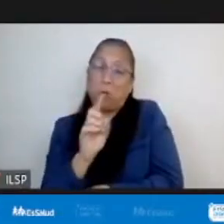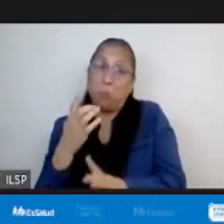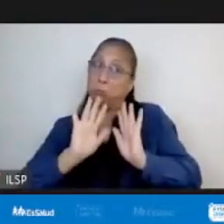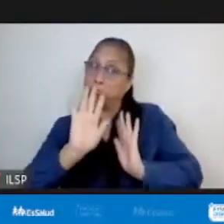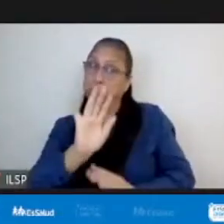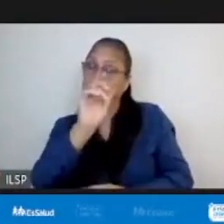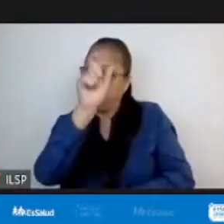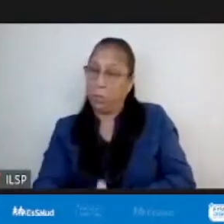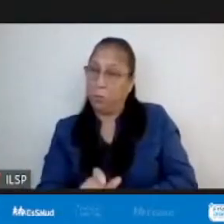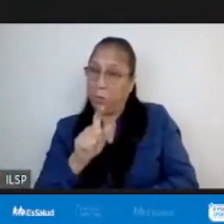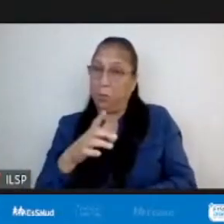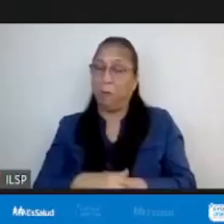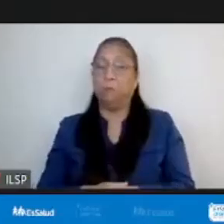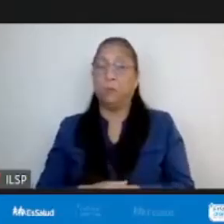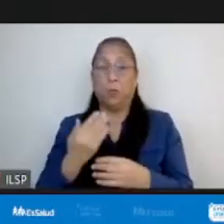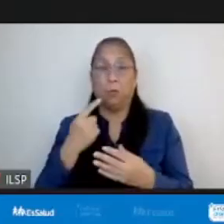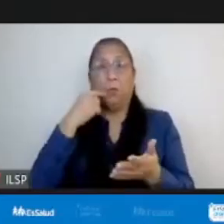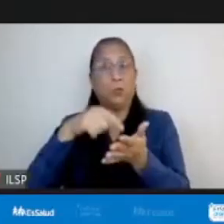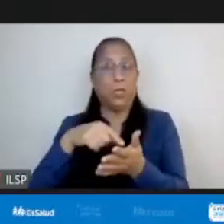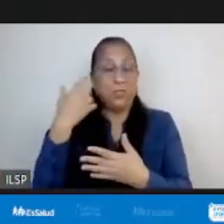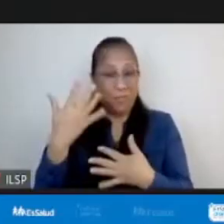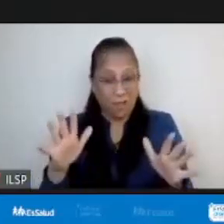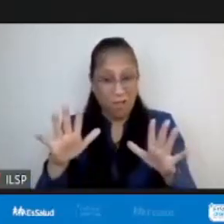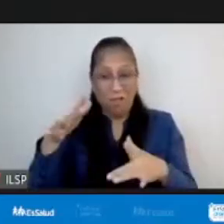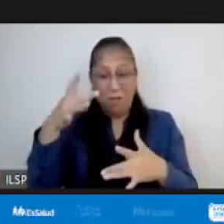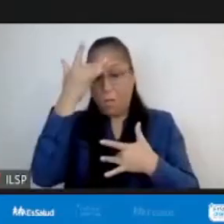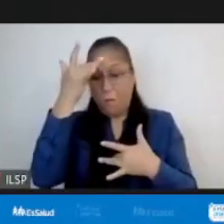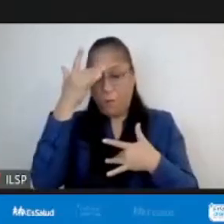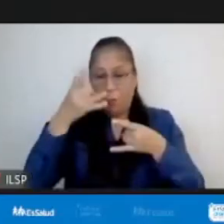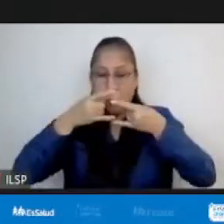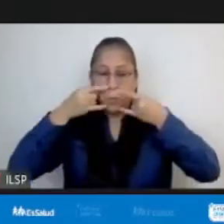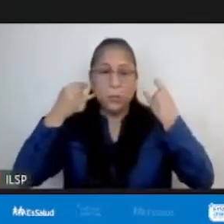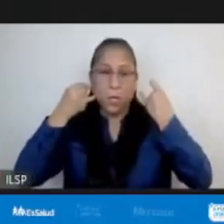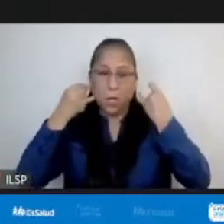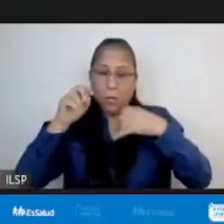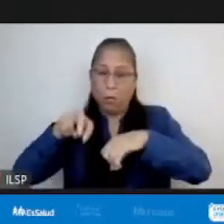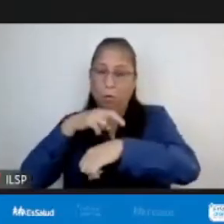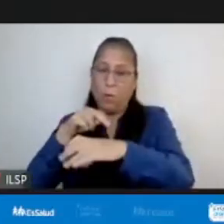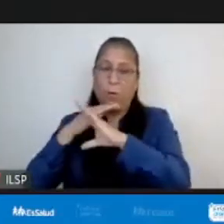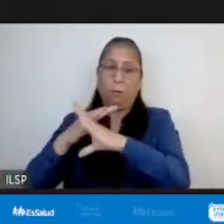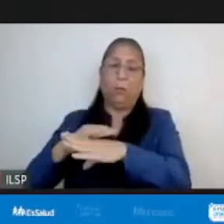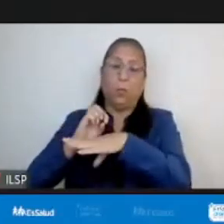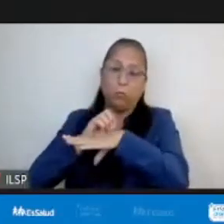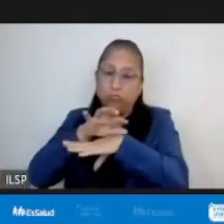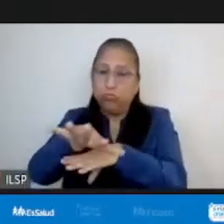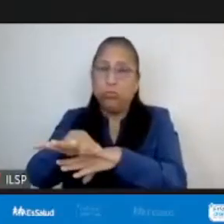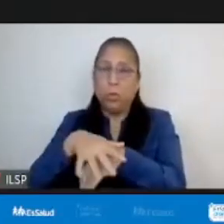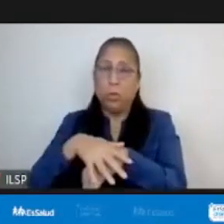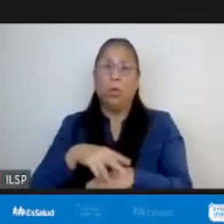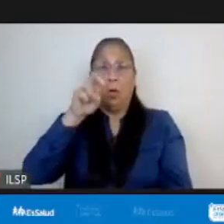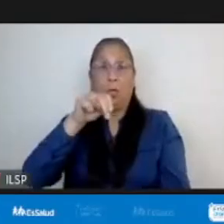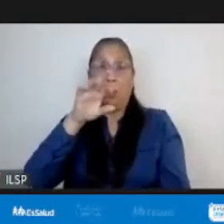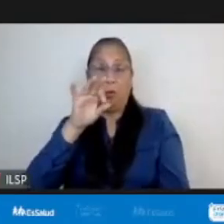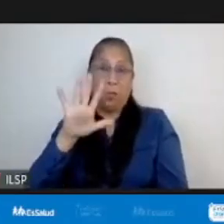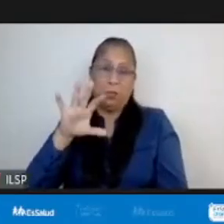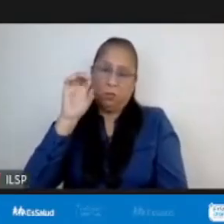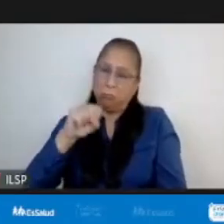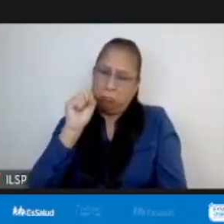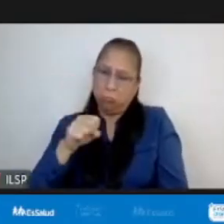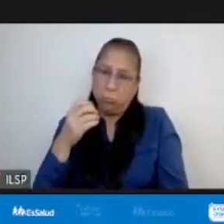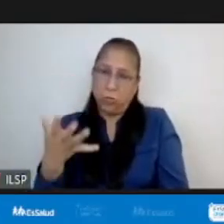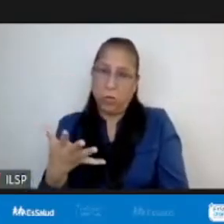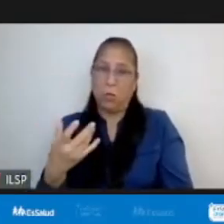mascarilla simple. A lo que vamos es que si ya estás enfermo, mascarilla simple evita que contagies al resto. N95 también lo evita, pero